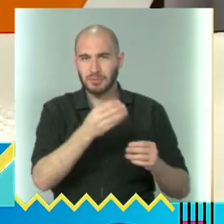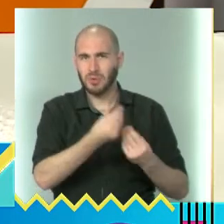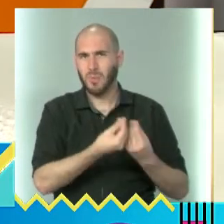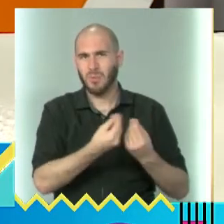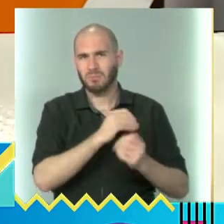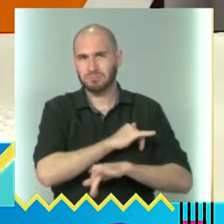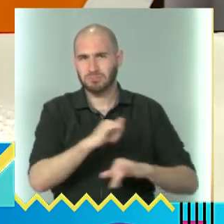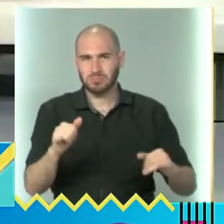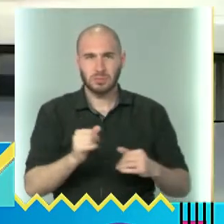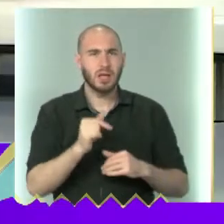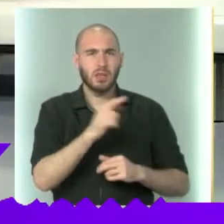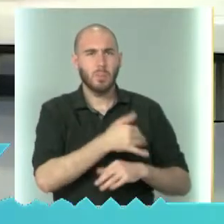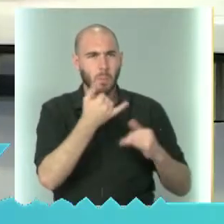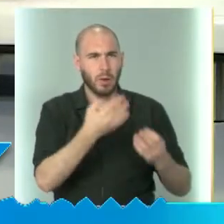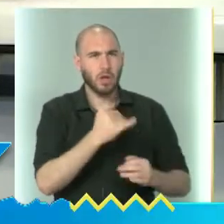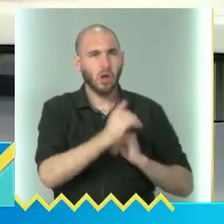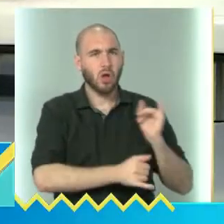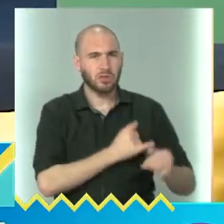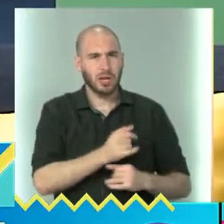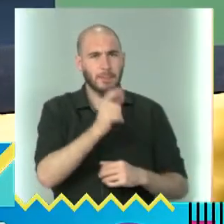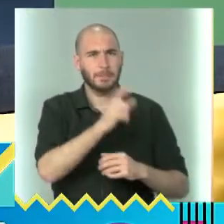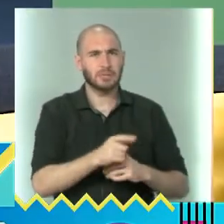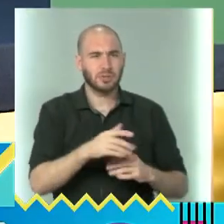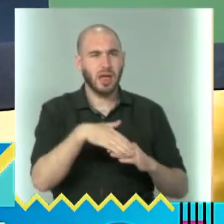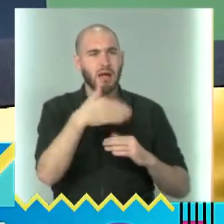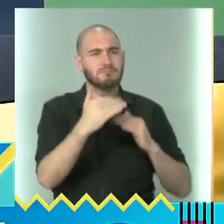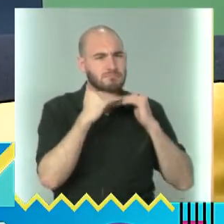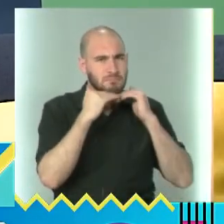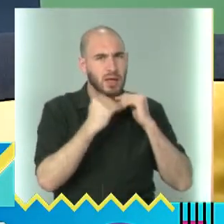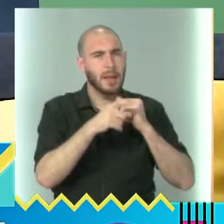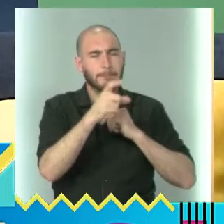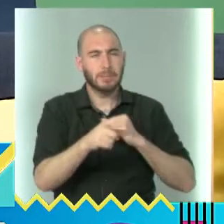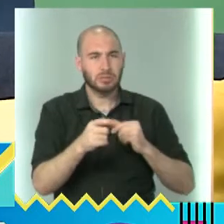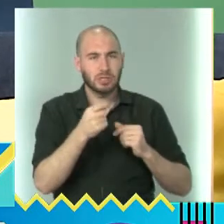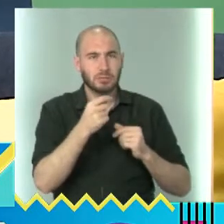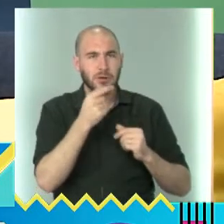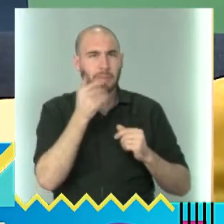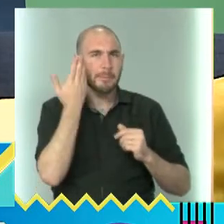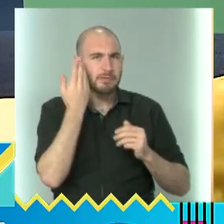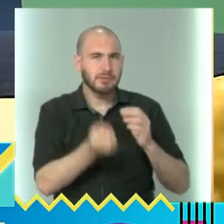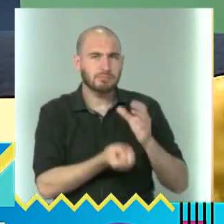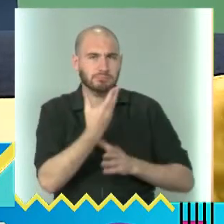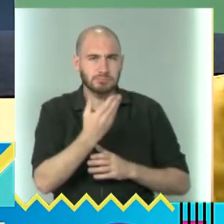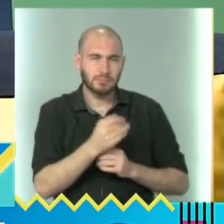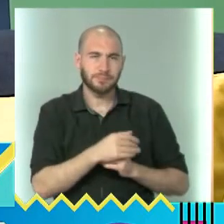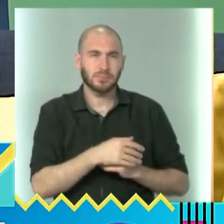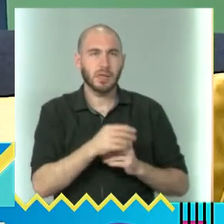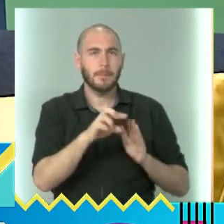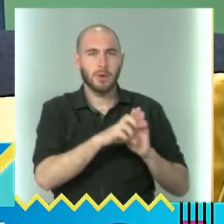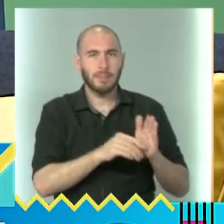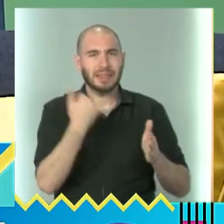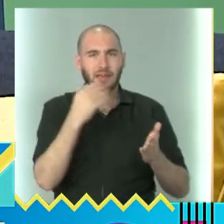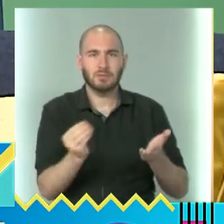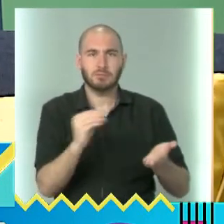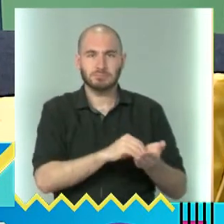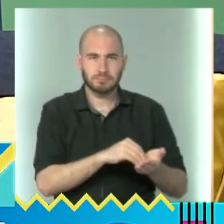de personas. Nico, eso estaría bueno que se lo podamos contar un poco a la gente que está del otro lado, que esas personas que se arman sus perfiles, que de alguna forma se instalan una aplicación en su